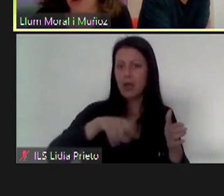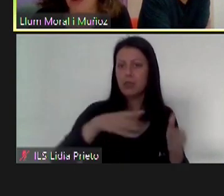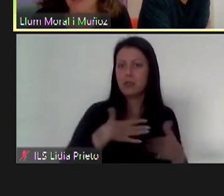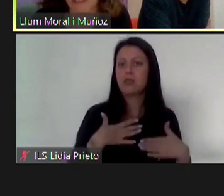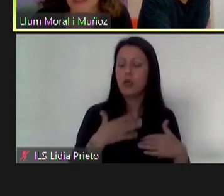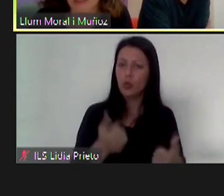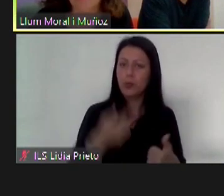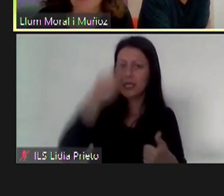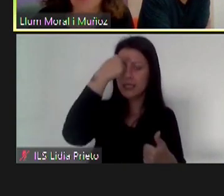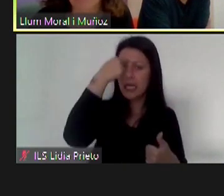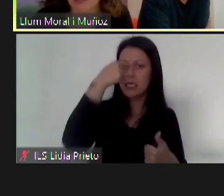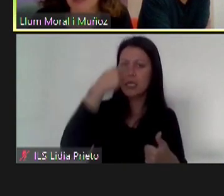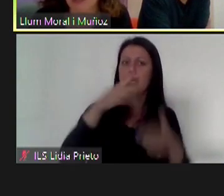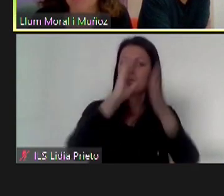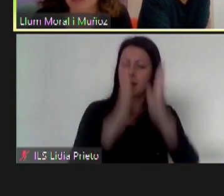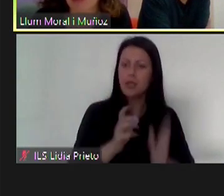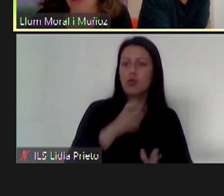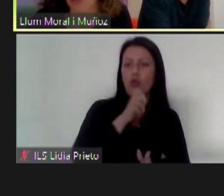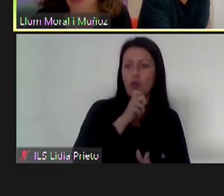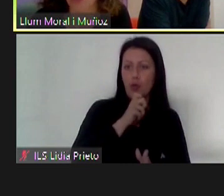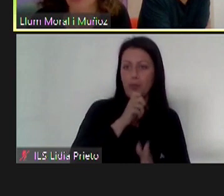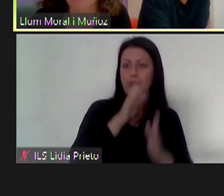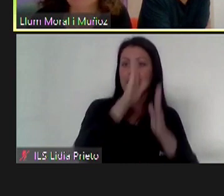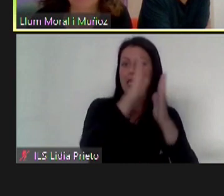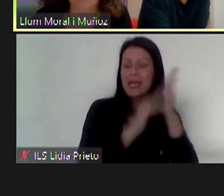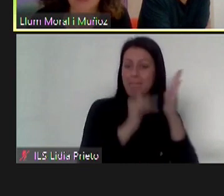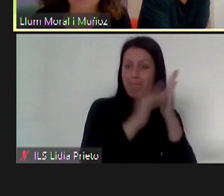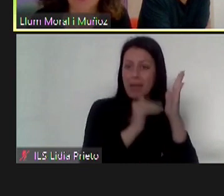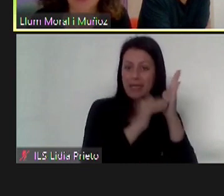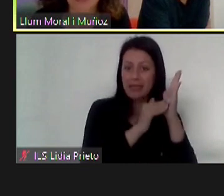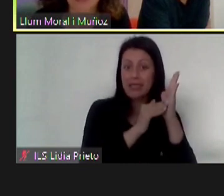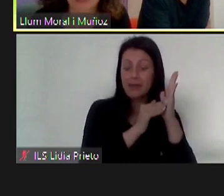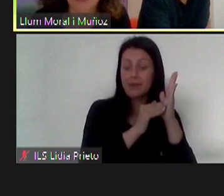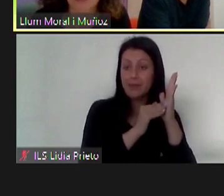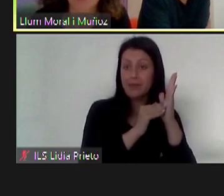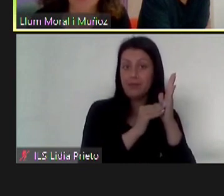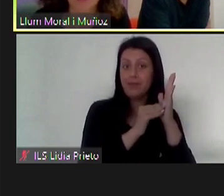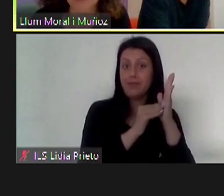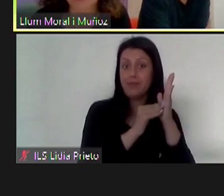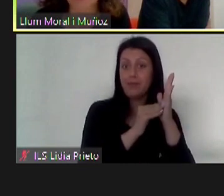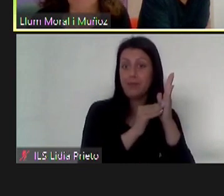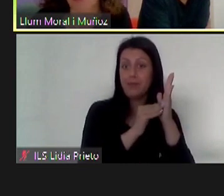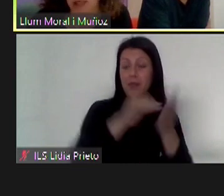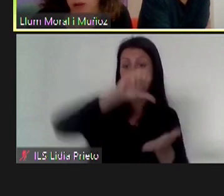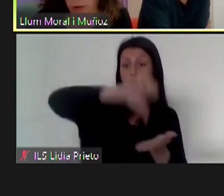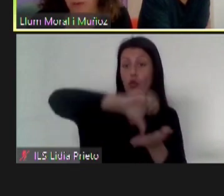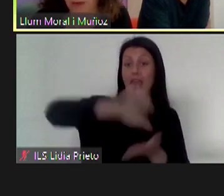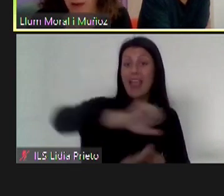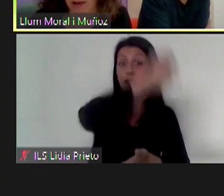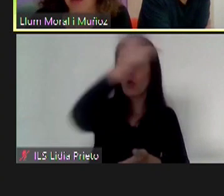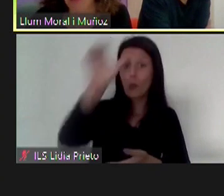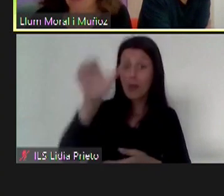y sobre todo en Valencia, para lo que no lo sepáis, fue donde en la ciudad europea que tuvo el primer